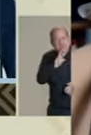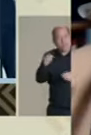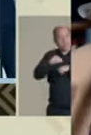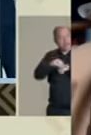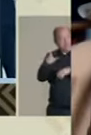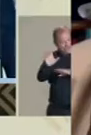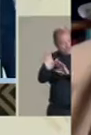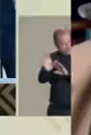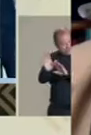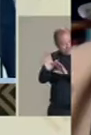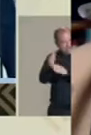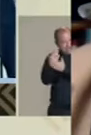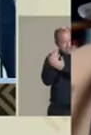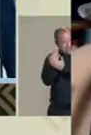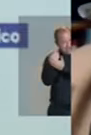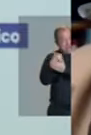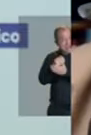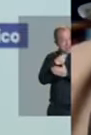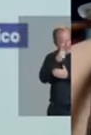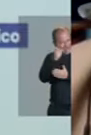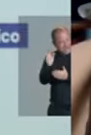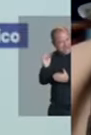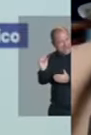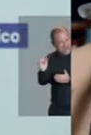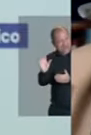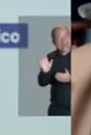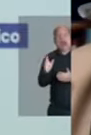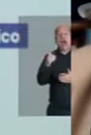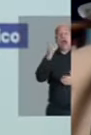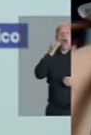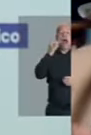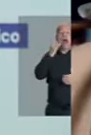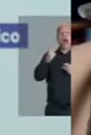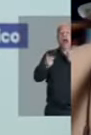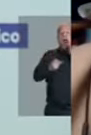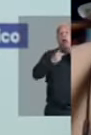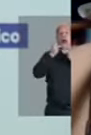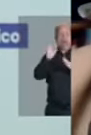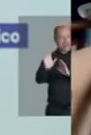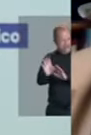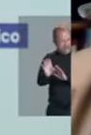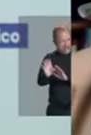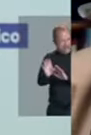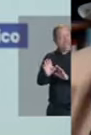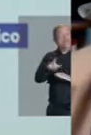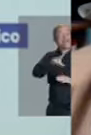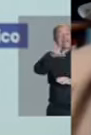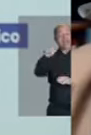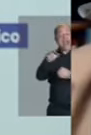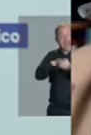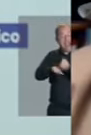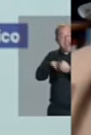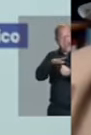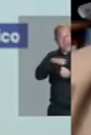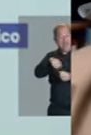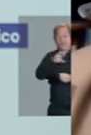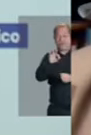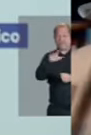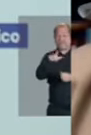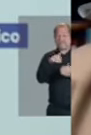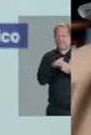por medidas en materia de economía, como los aumentos, el aumento en los salarios y